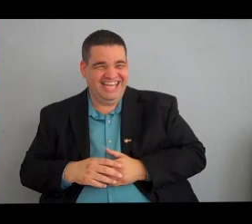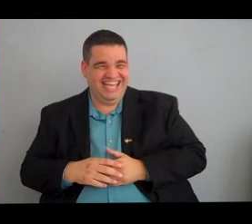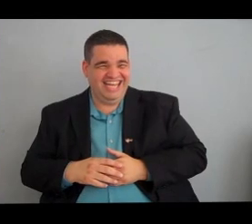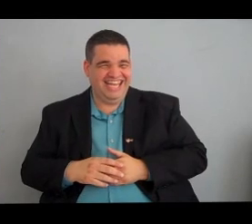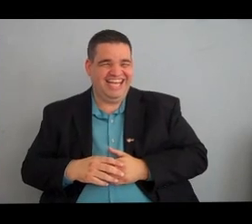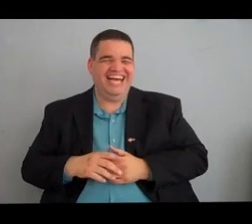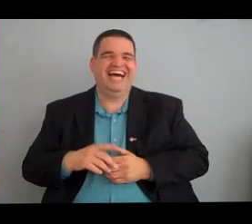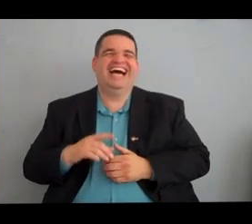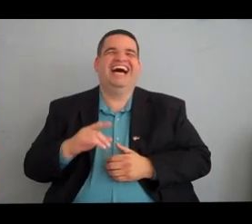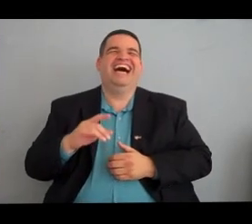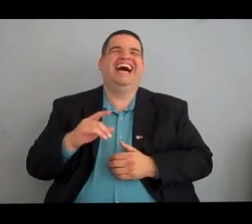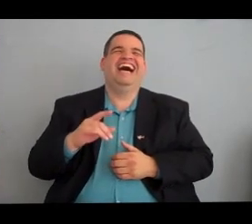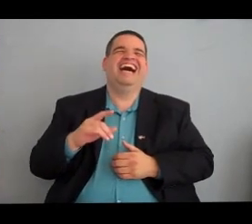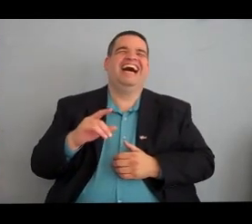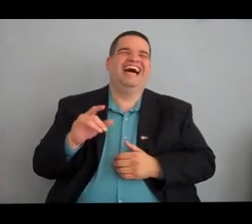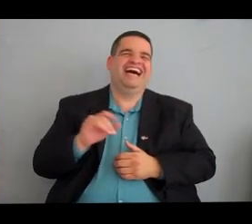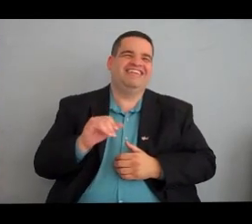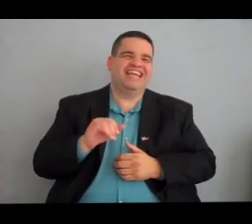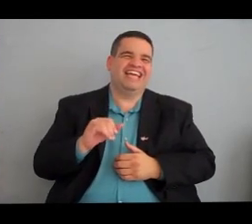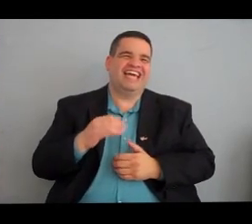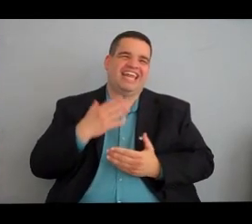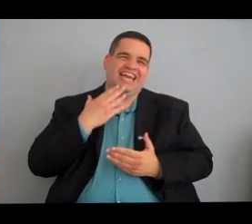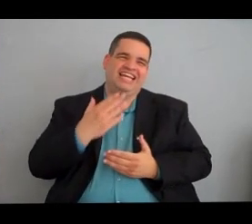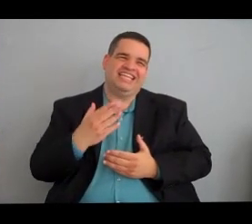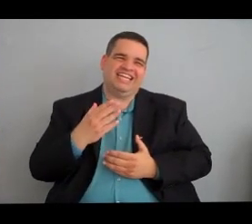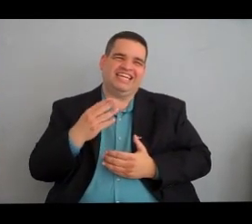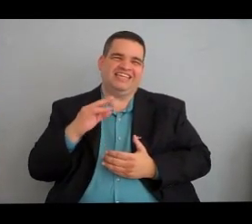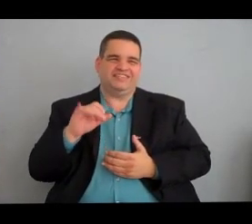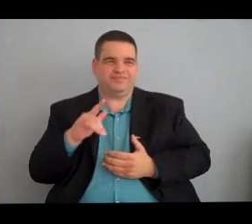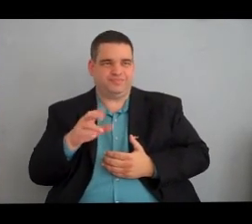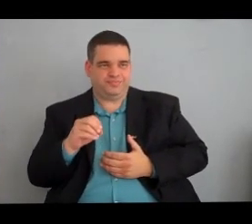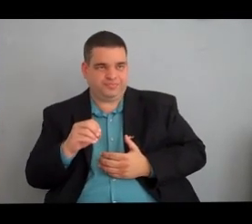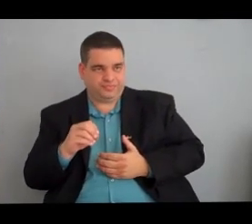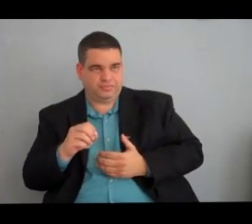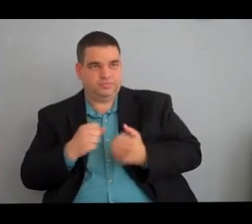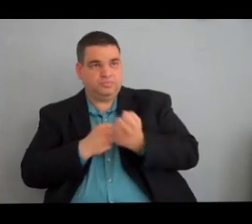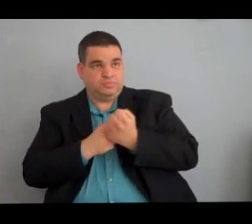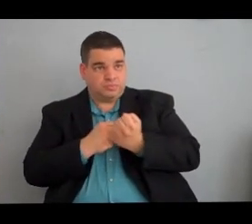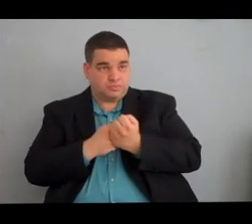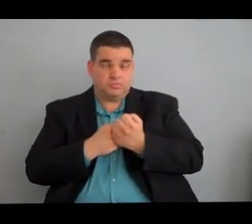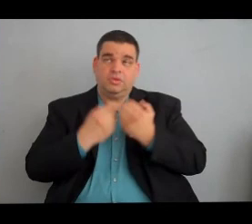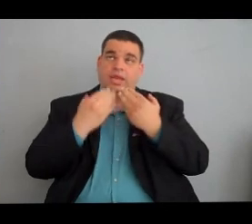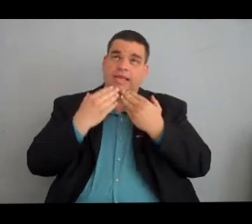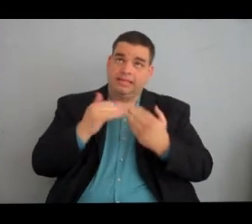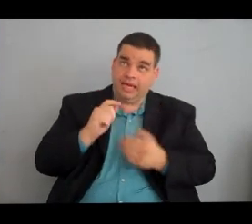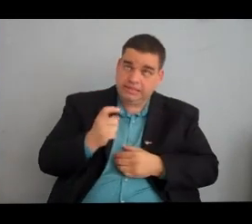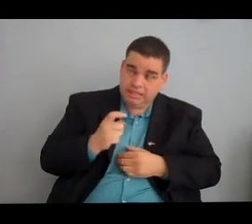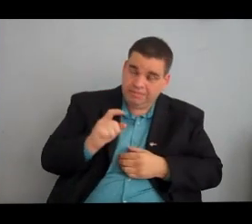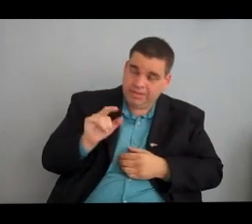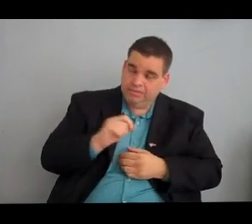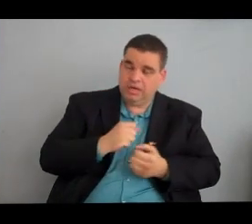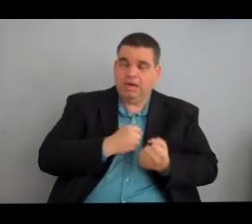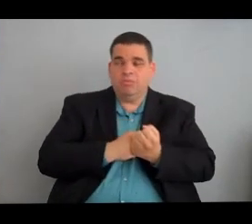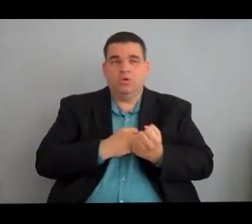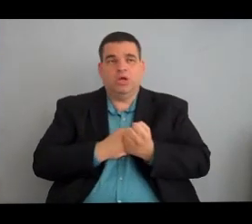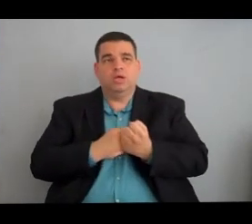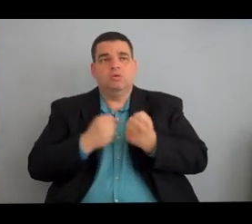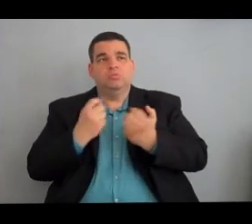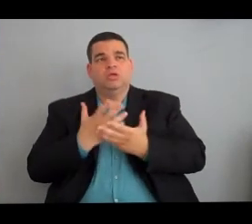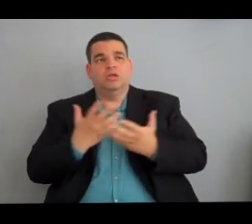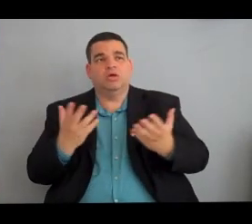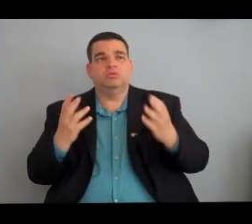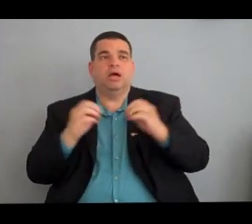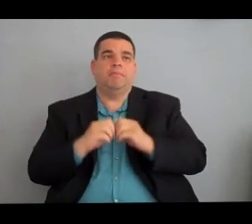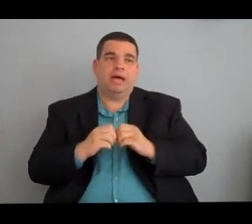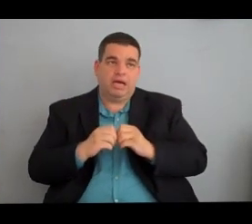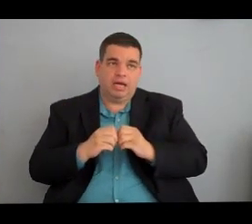También. Ah. Y gracias a Joselo por la solidaridad, gracias a Alex también por la solidaridad y muchas otras cosas más, porque de